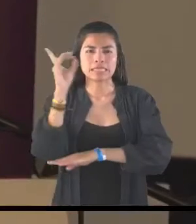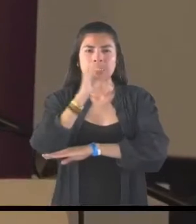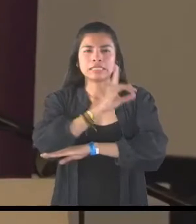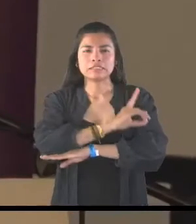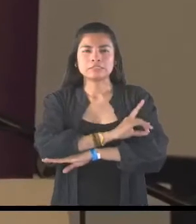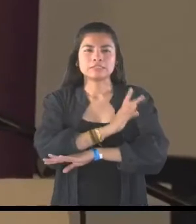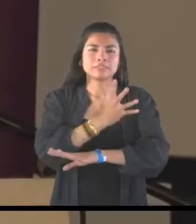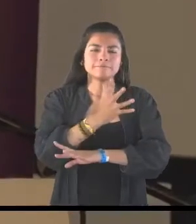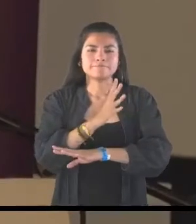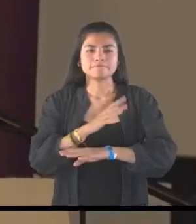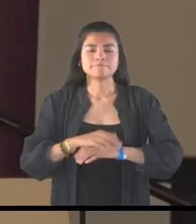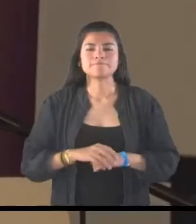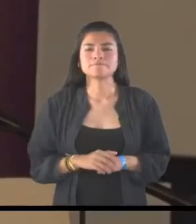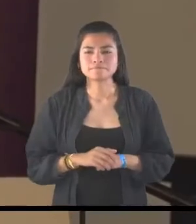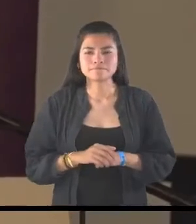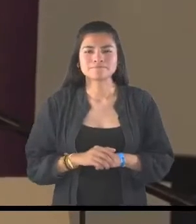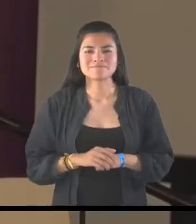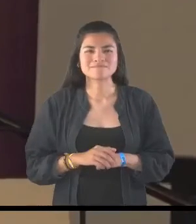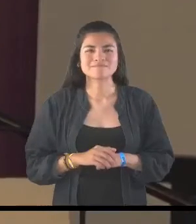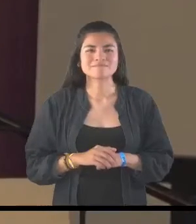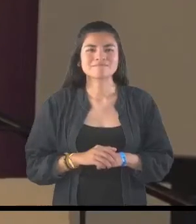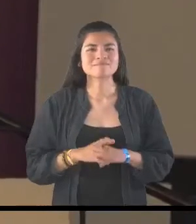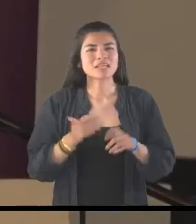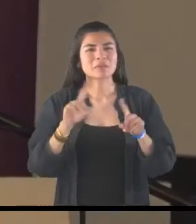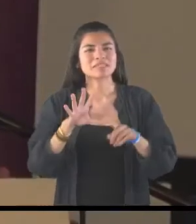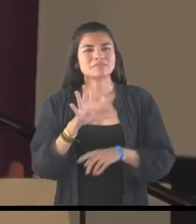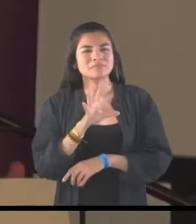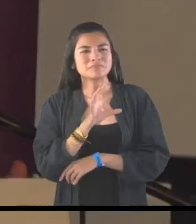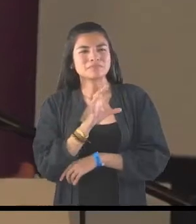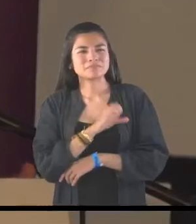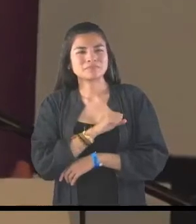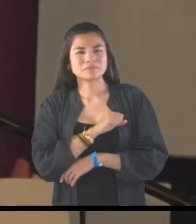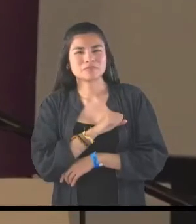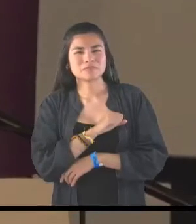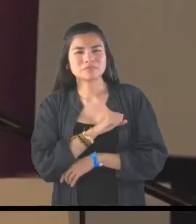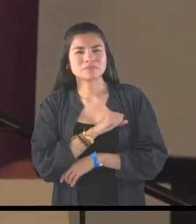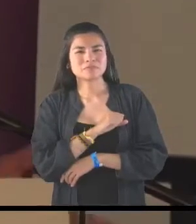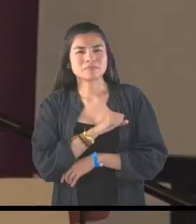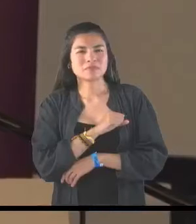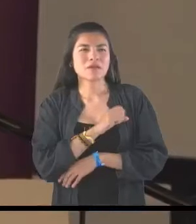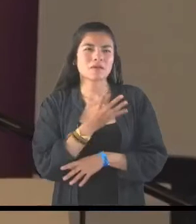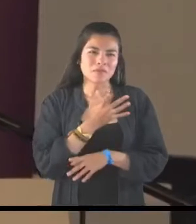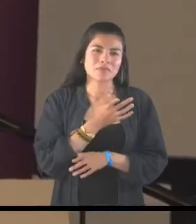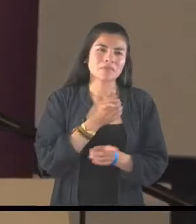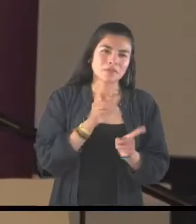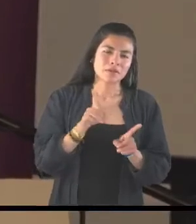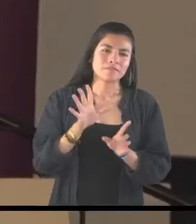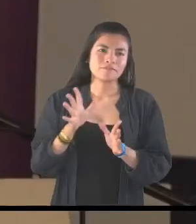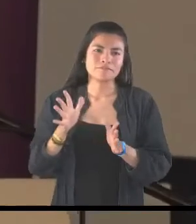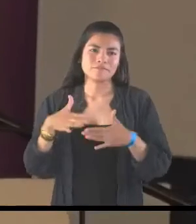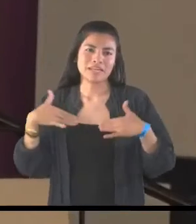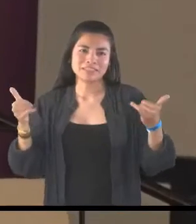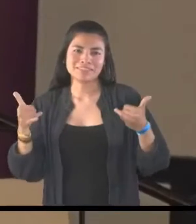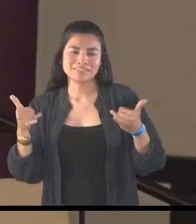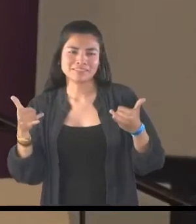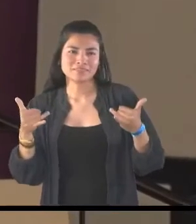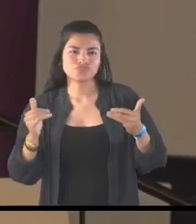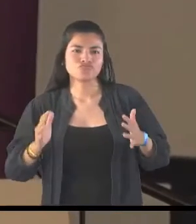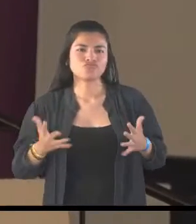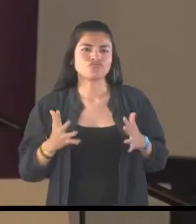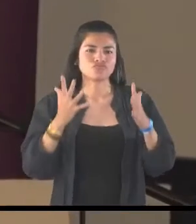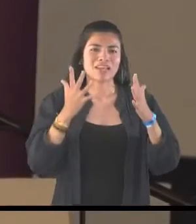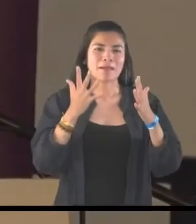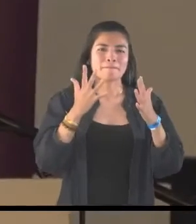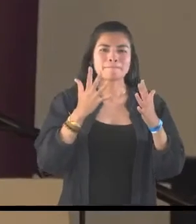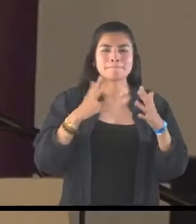ambiguo porque pues a la vez es triste y a la vez es feliz porque celebramos la vida. A pesar